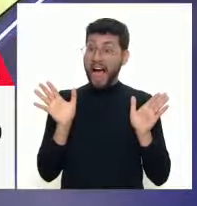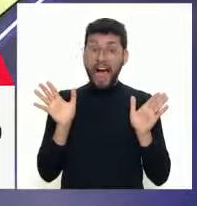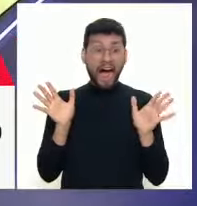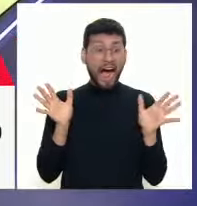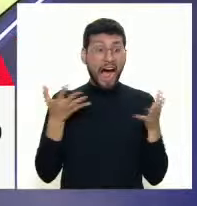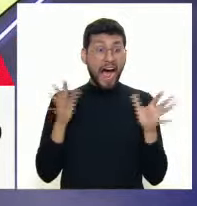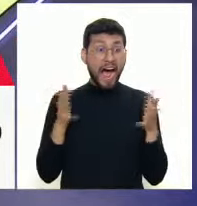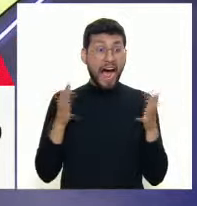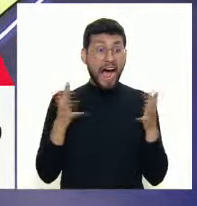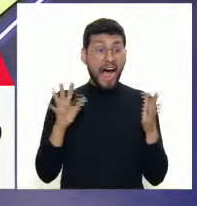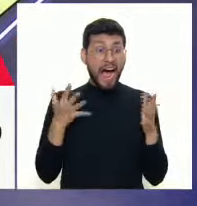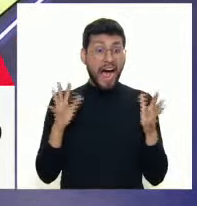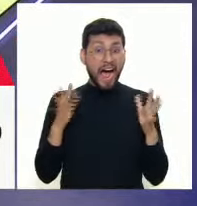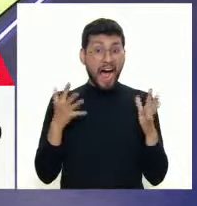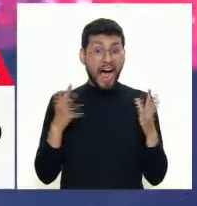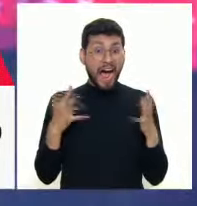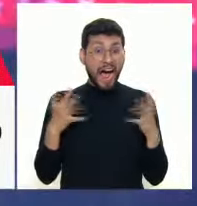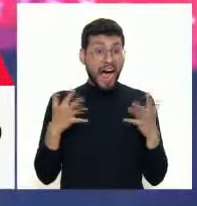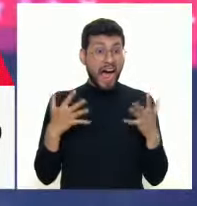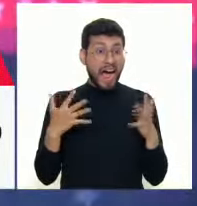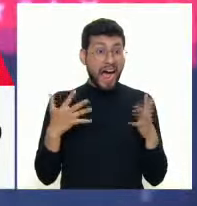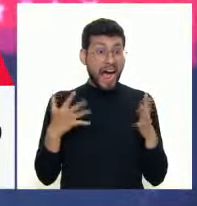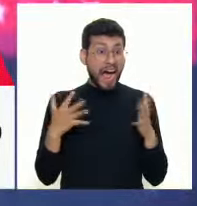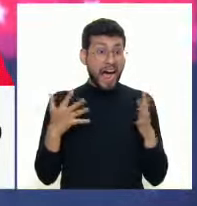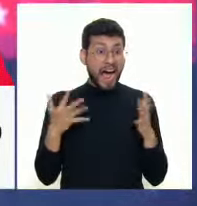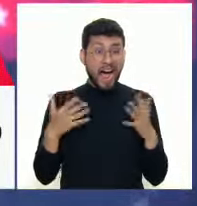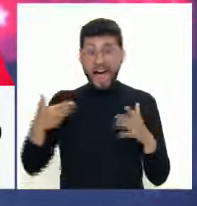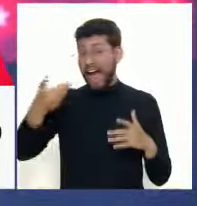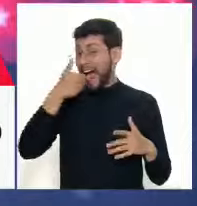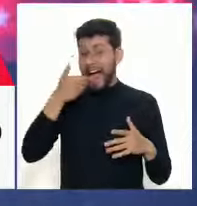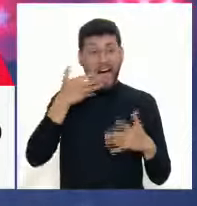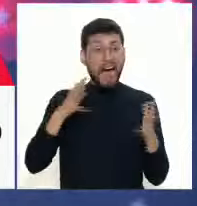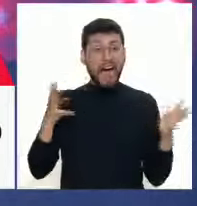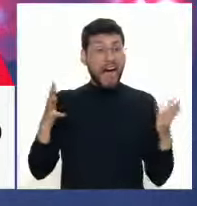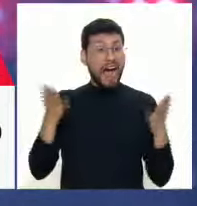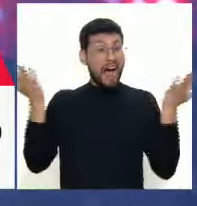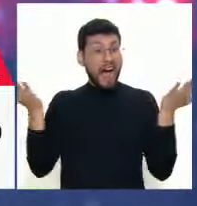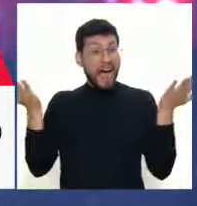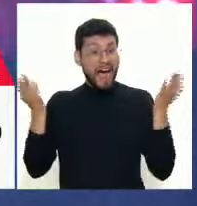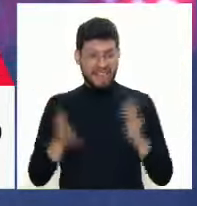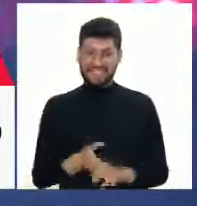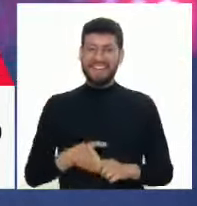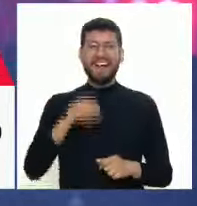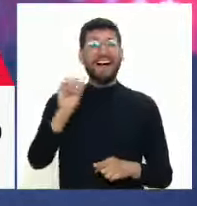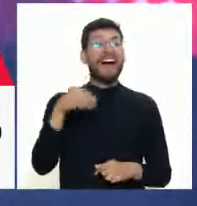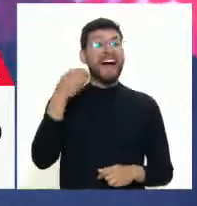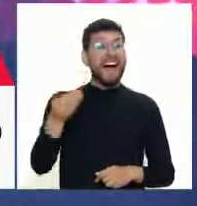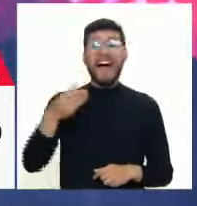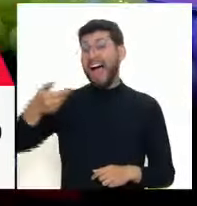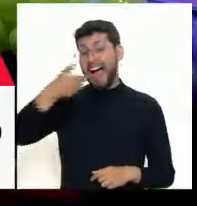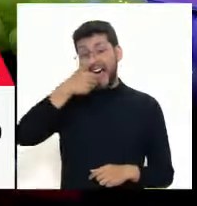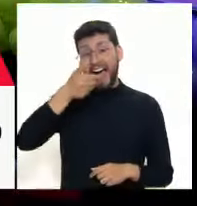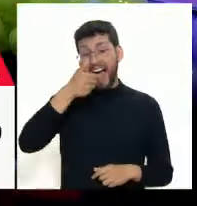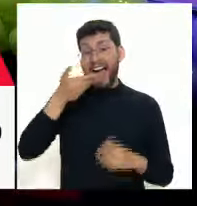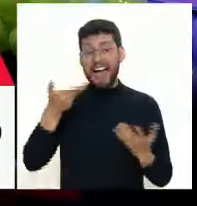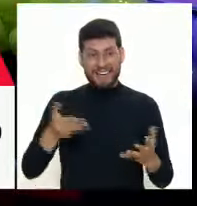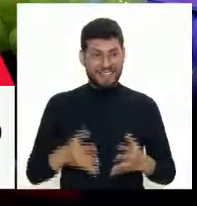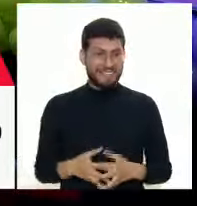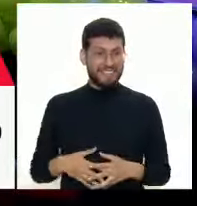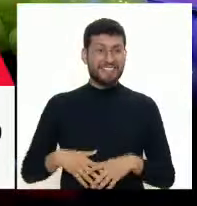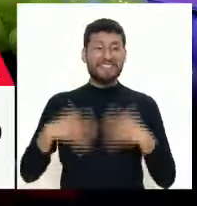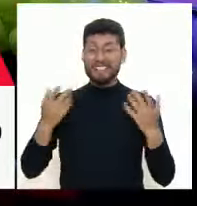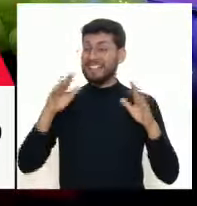¡No hay nada! ¡No hay pizza! Porque la pizza, damas y